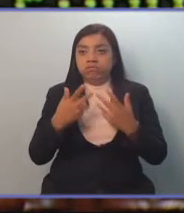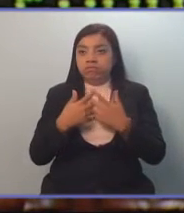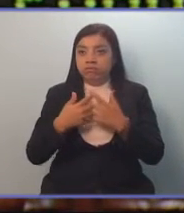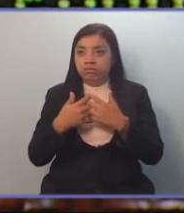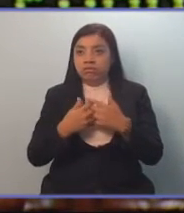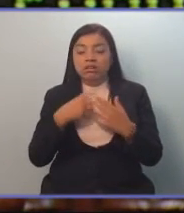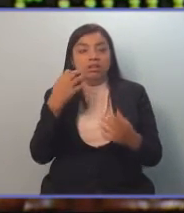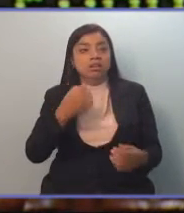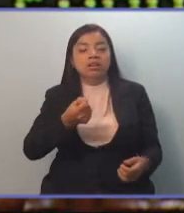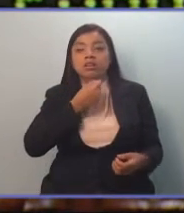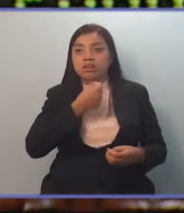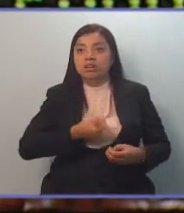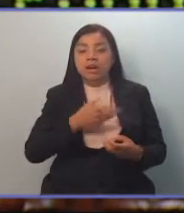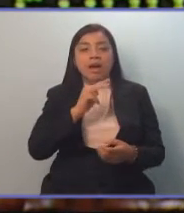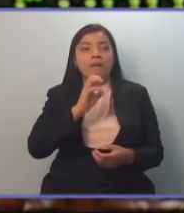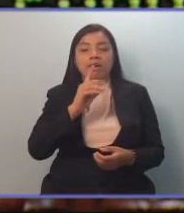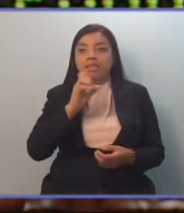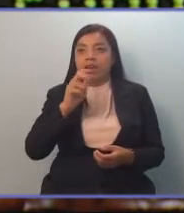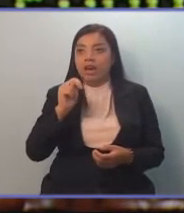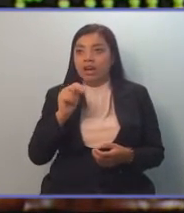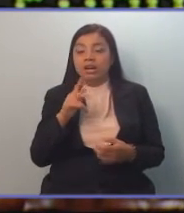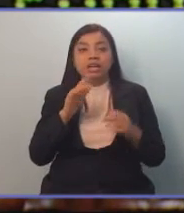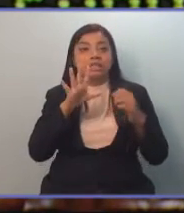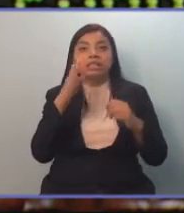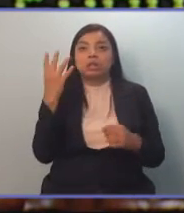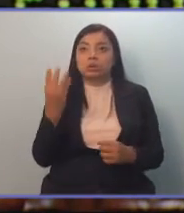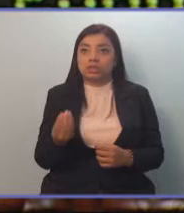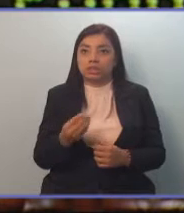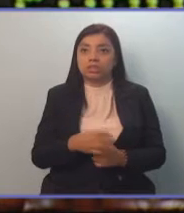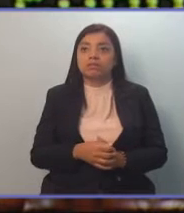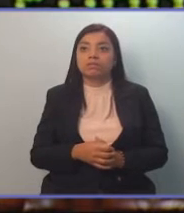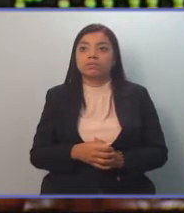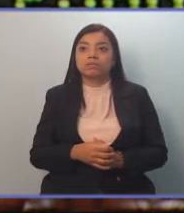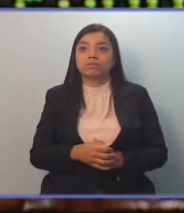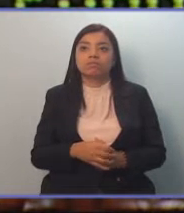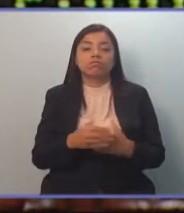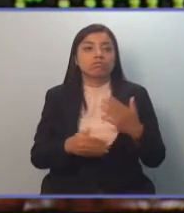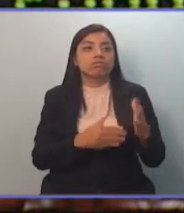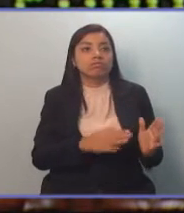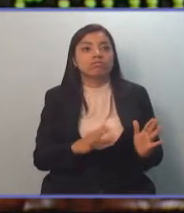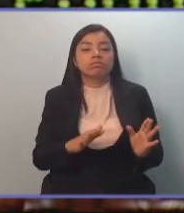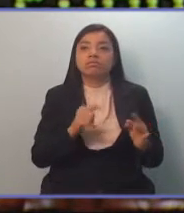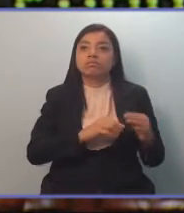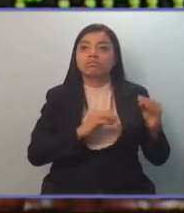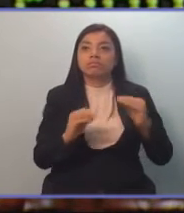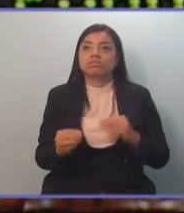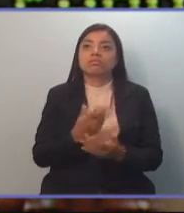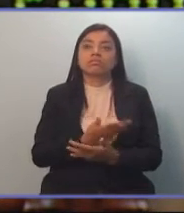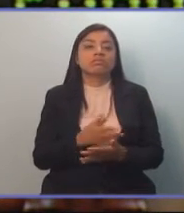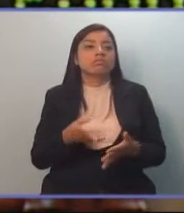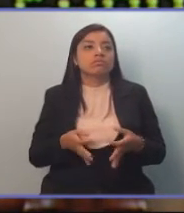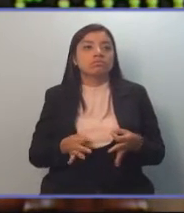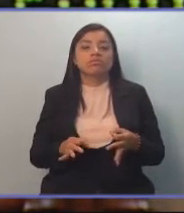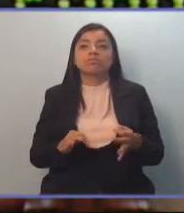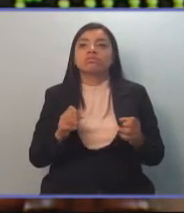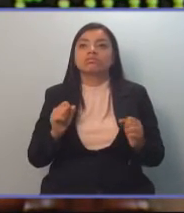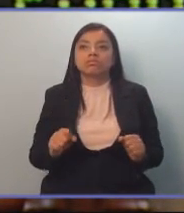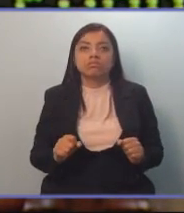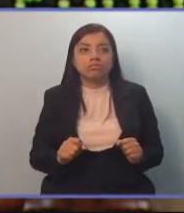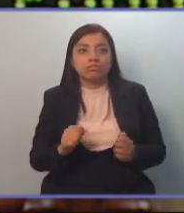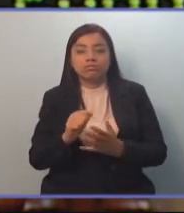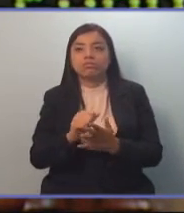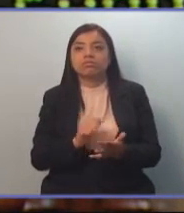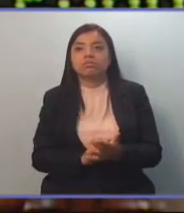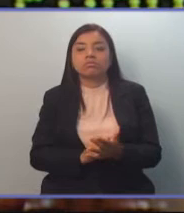deberá informar al MDN dentro del plazo de 5 días hábiles. El plazo de vigencia de cualquiera de los permisos mencionados en el